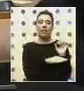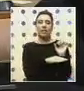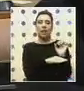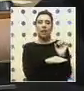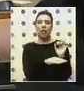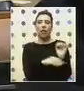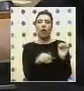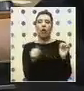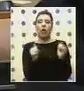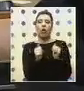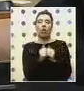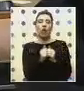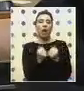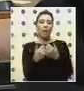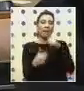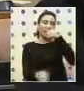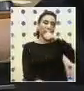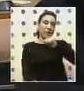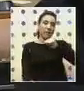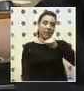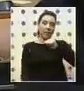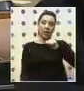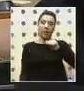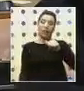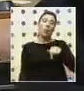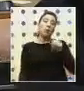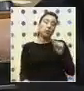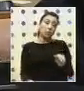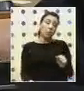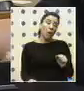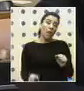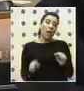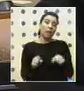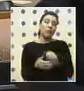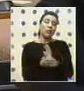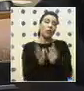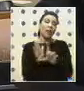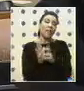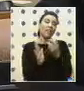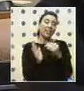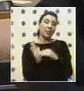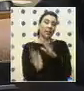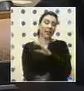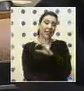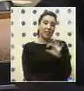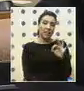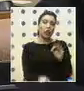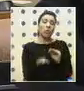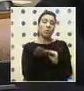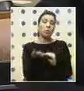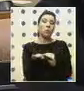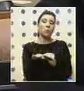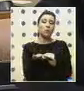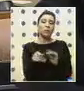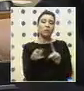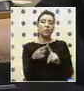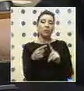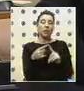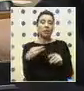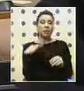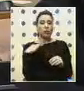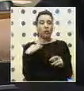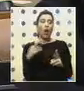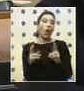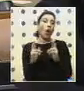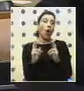con los privados. Sin perjuicio que se pueda acceder a todo lo que tenga que ver con la ley 20.500 y que favorezca la participación